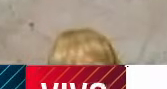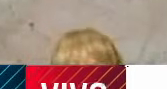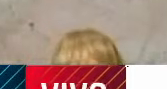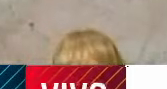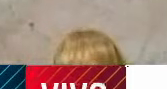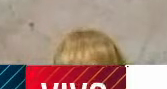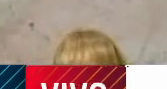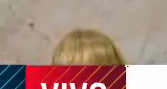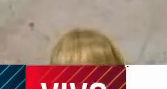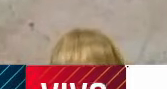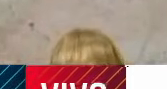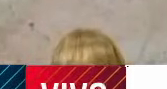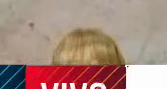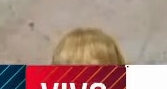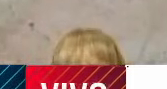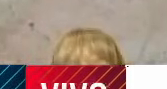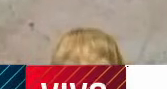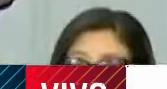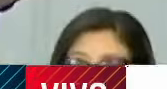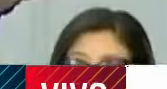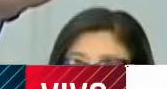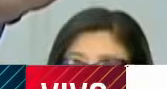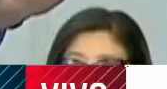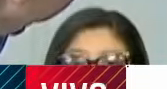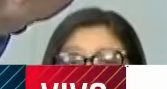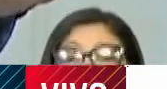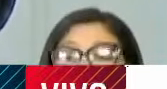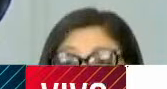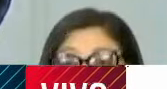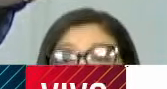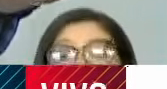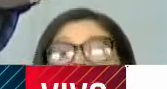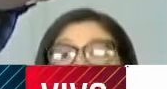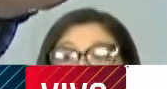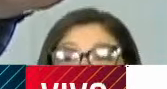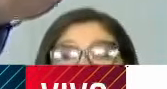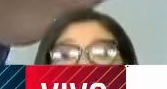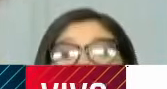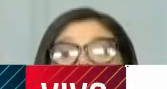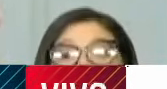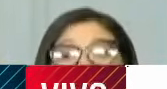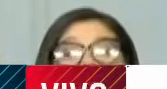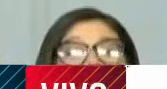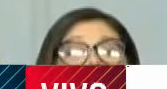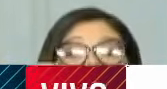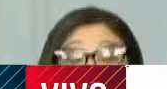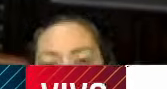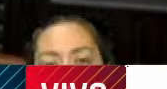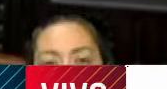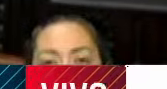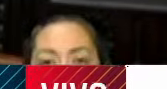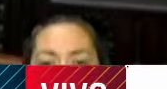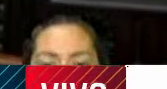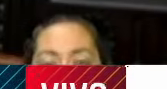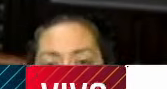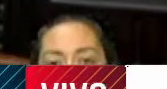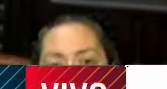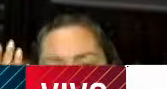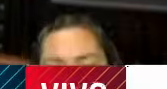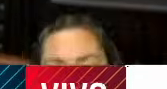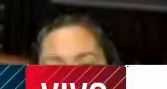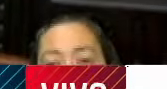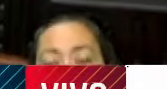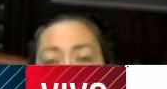Me pasó parecido, pero me parece que cuando se habla un poco de la gestión, la gobernabilidad de